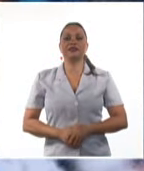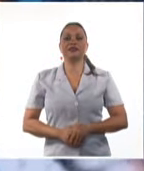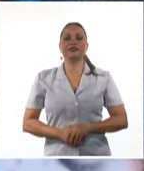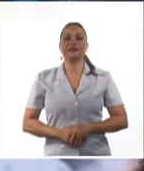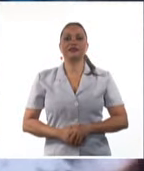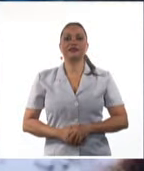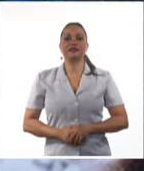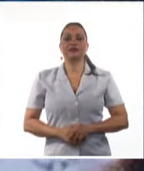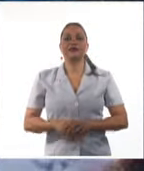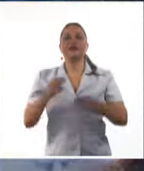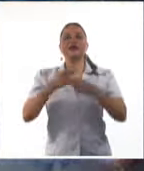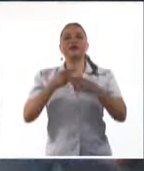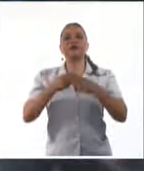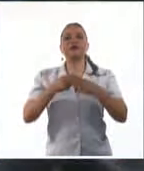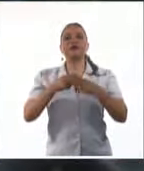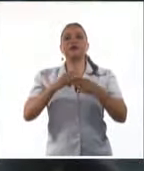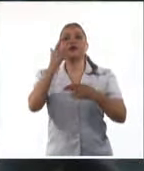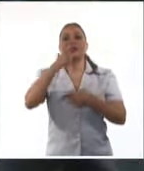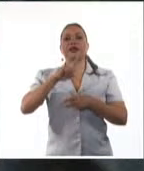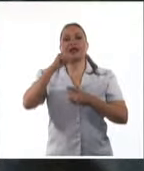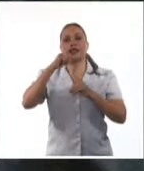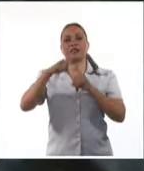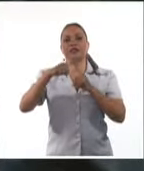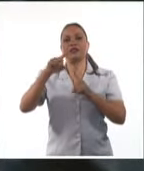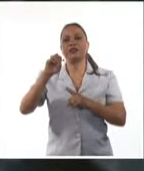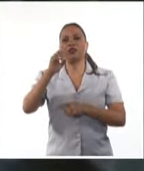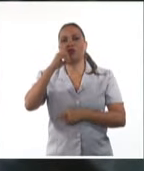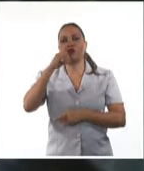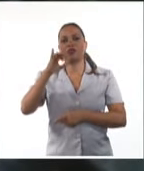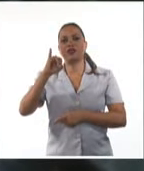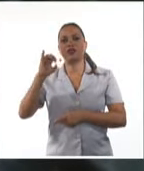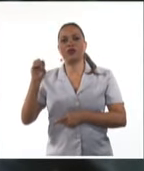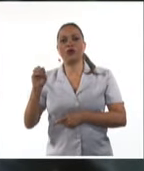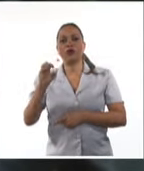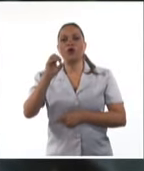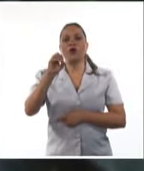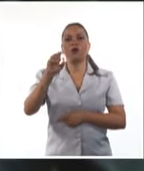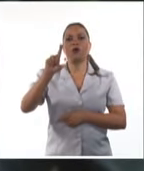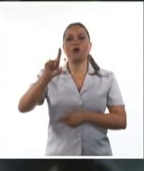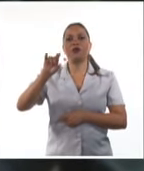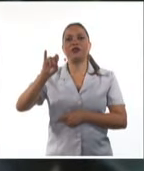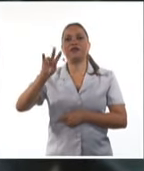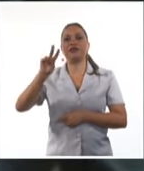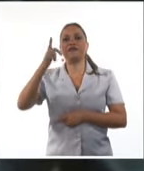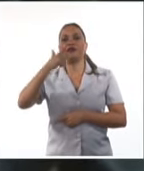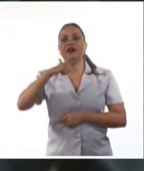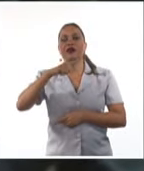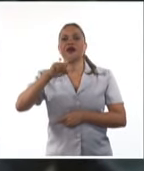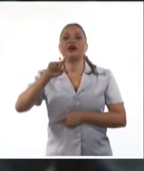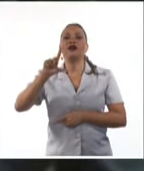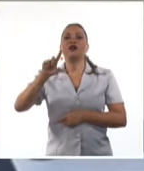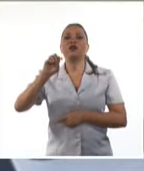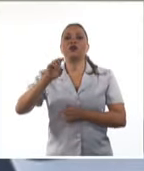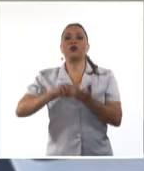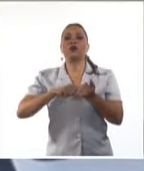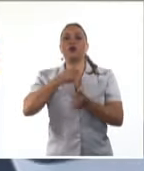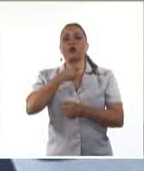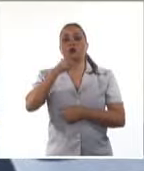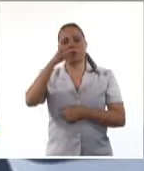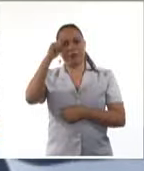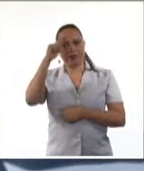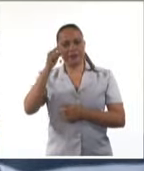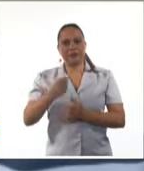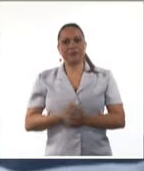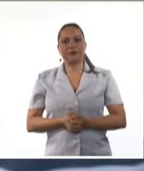Mi nombre es Antonio Oliva López Javique. Vivía